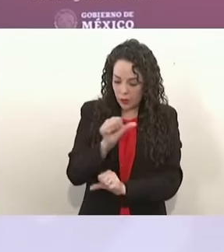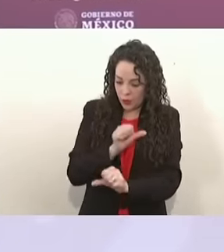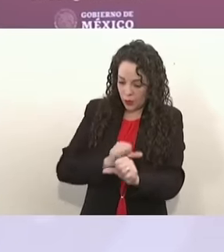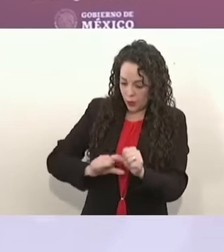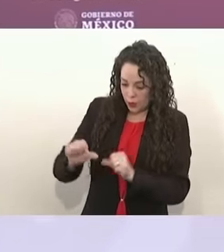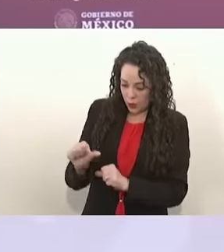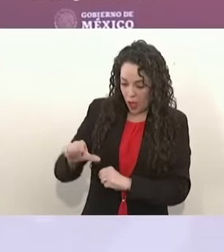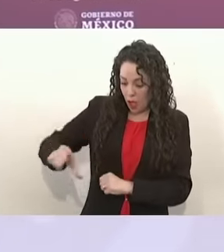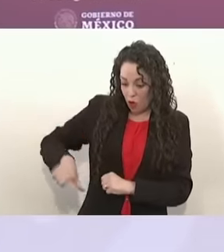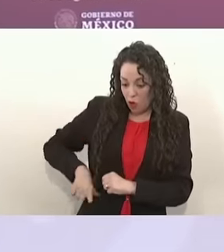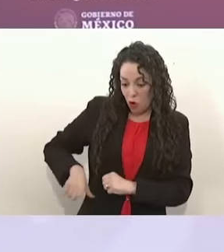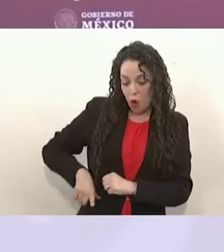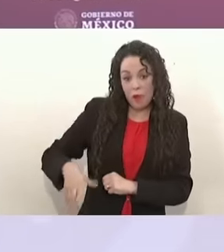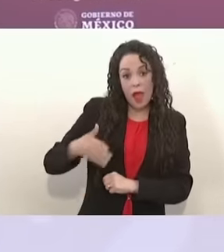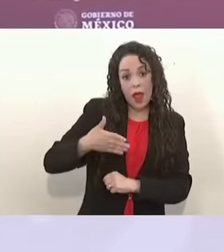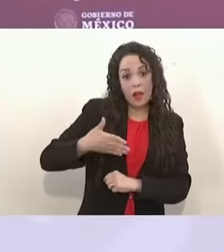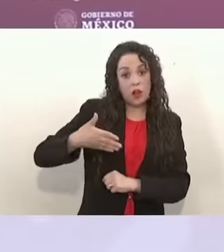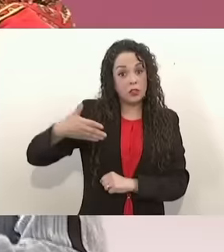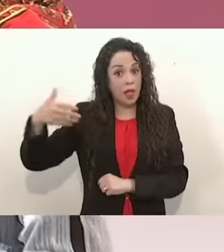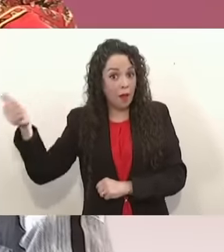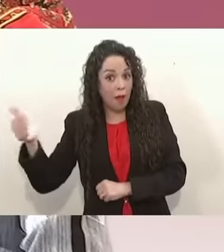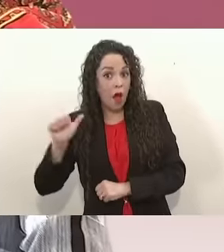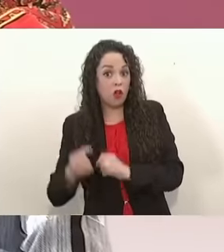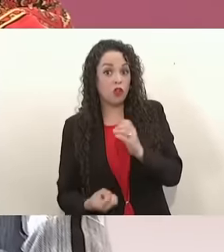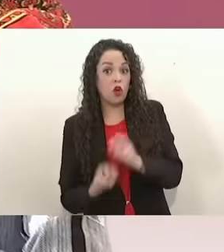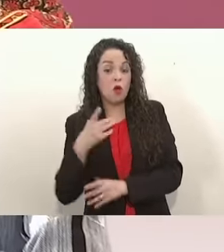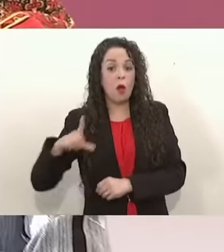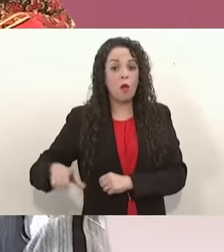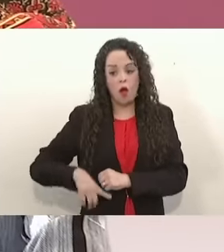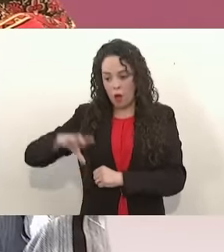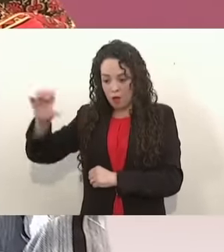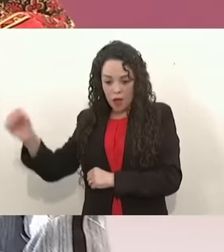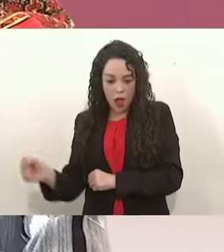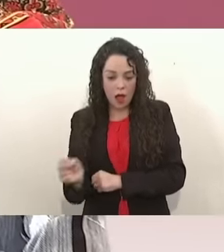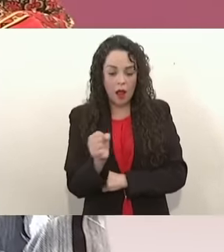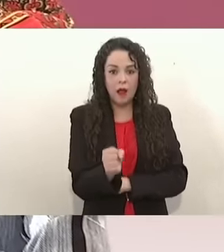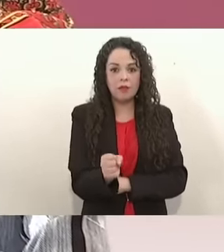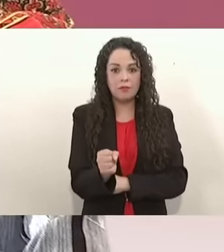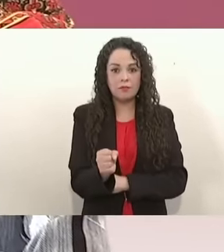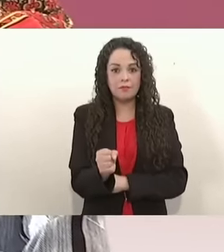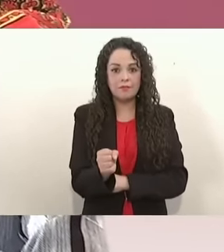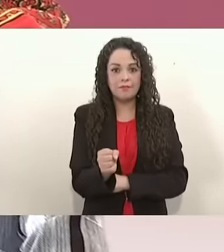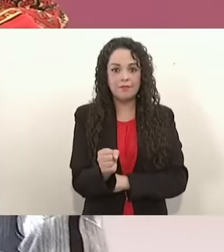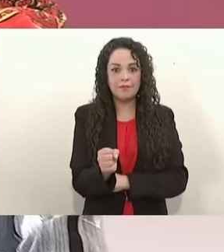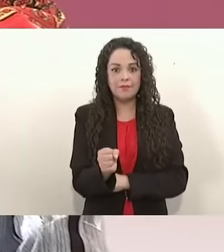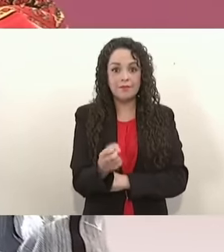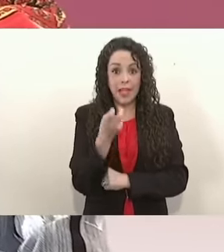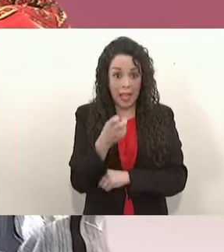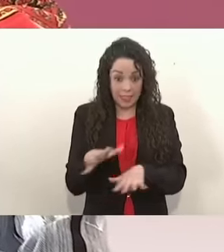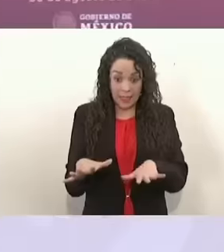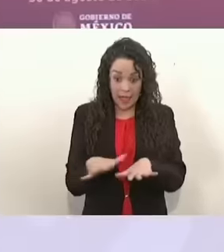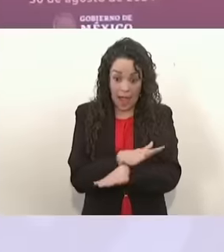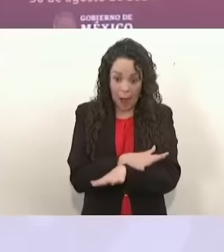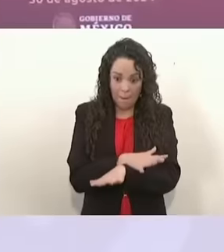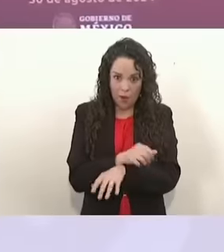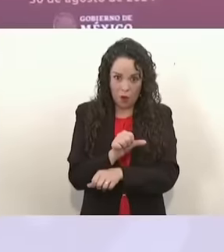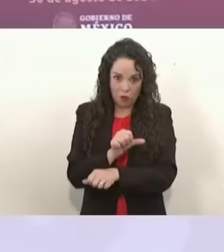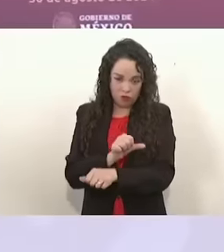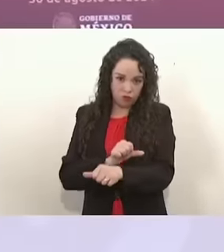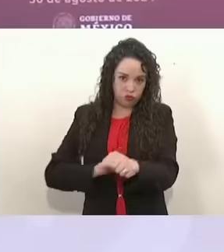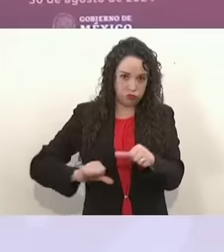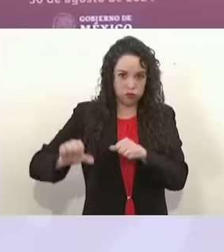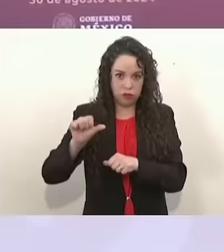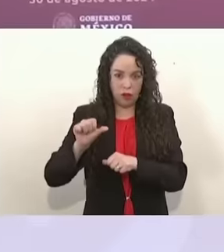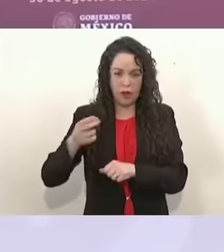nuevo gobierno que entra. Pero esta transición, que créanme, hemos viajado por todo